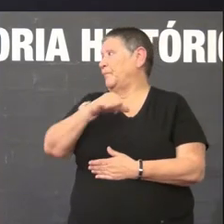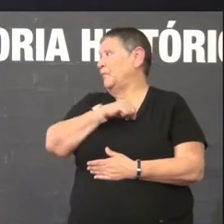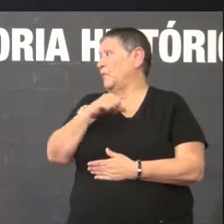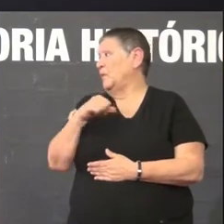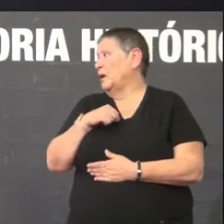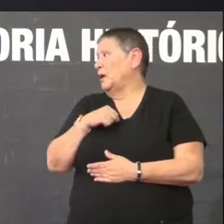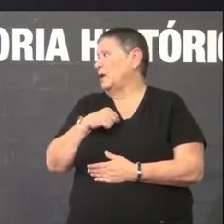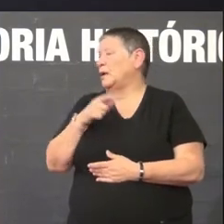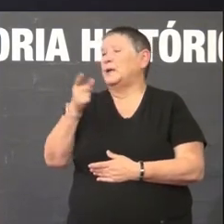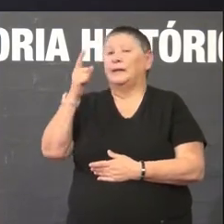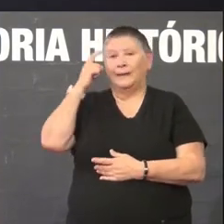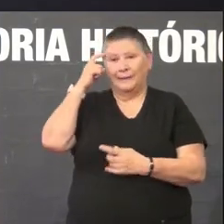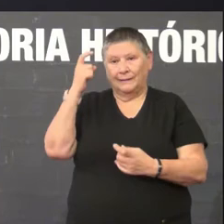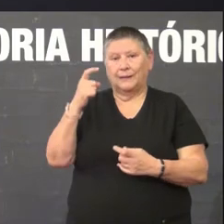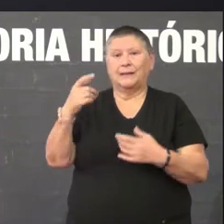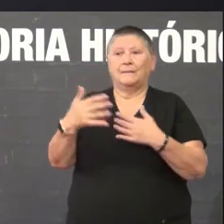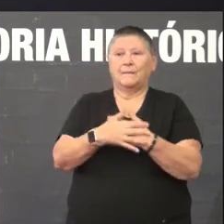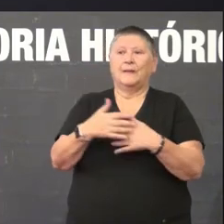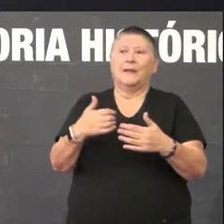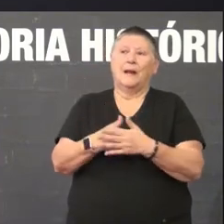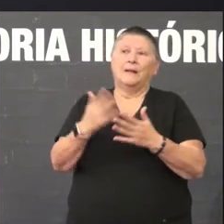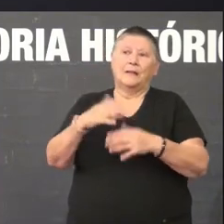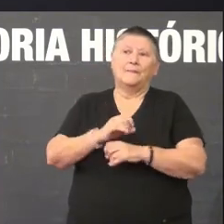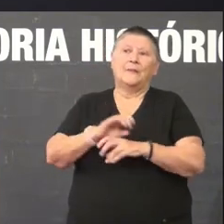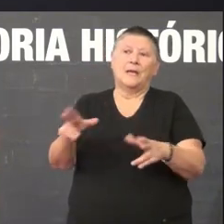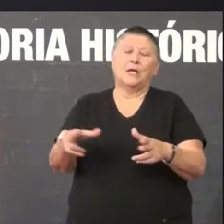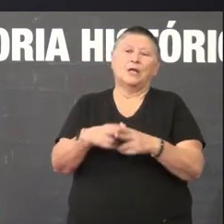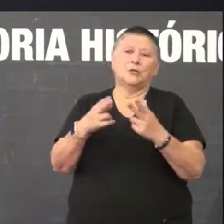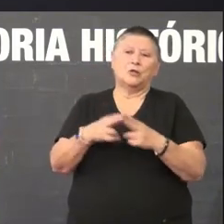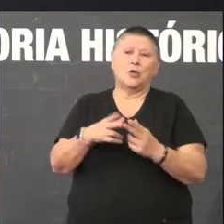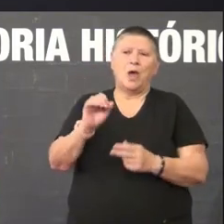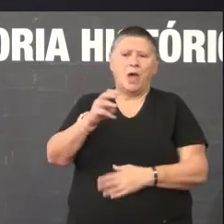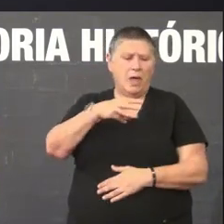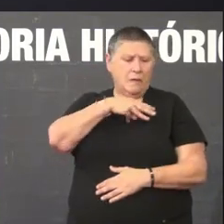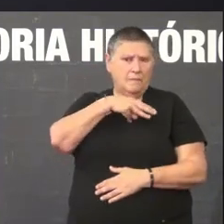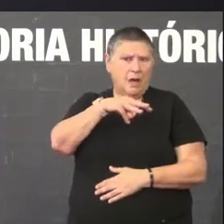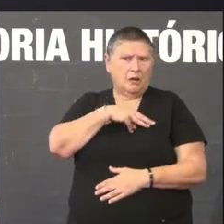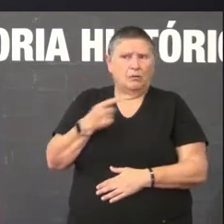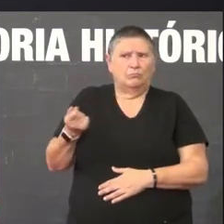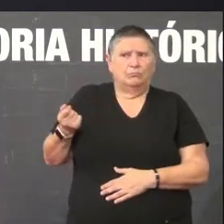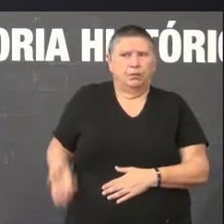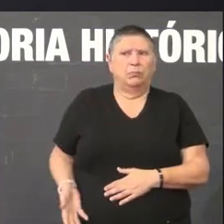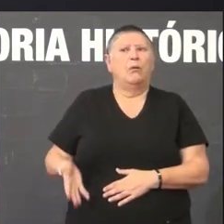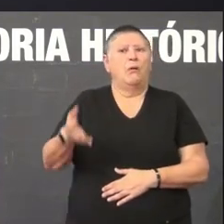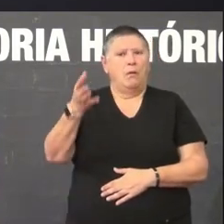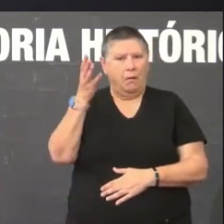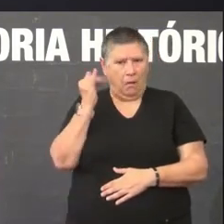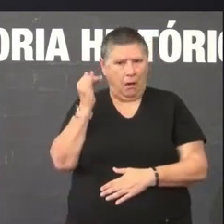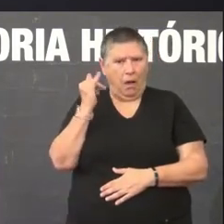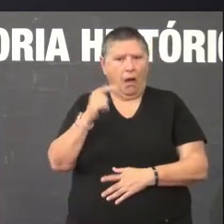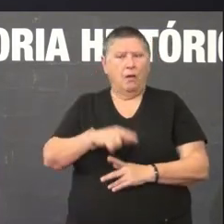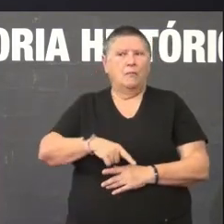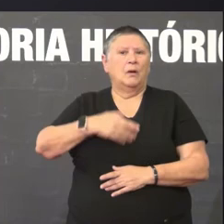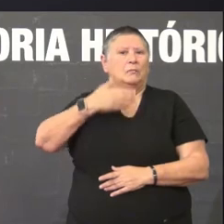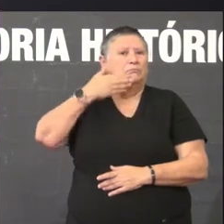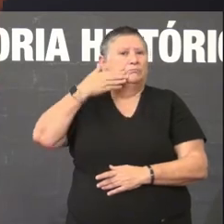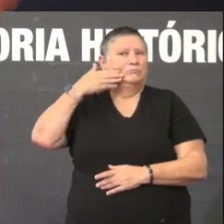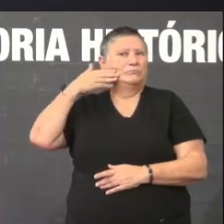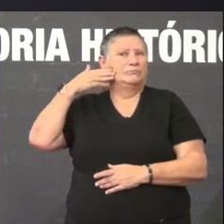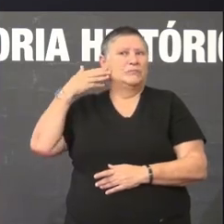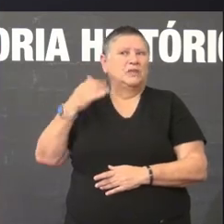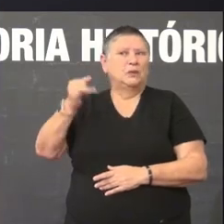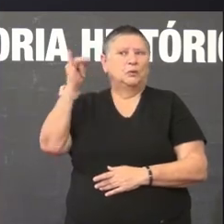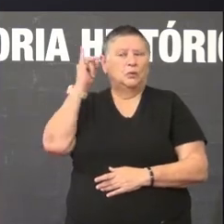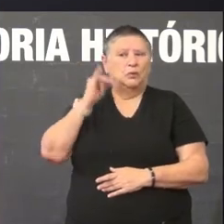de mejorar también la sociedad. ¿Que hay masones muy pudientes? Los hay. ¿Que hay ilustres masones en los campos,